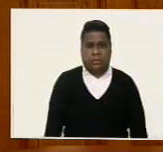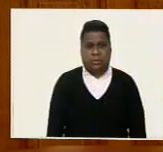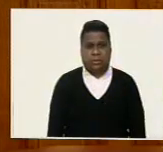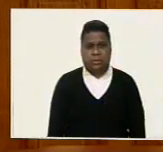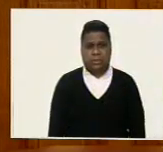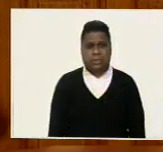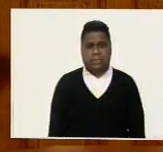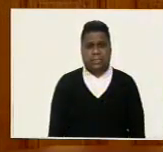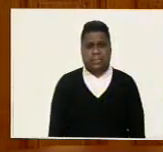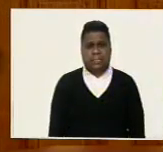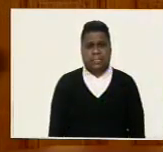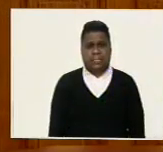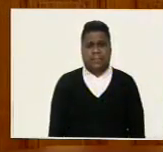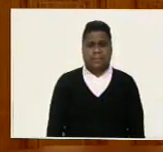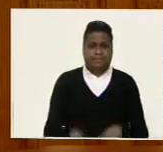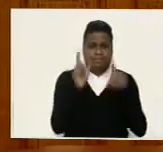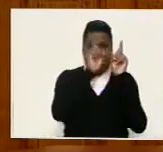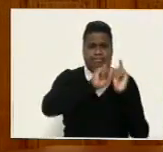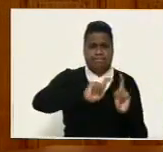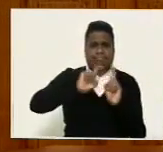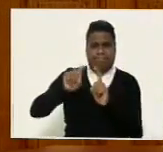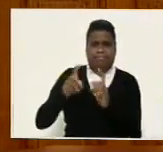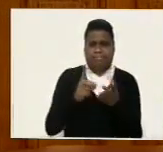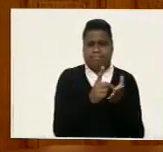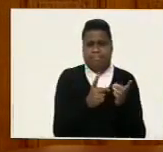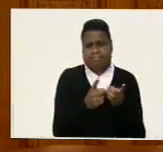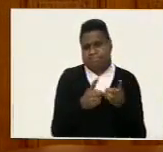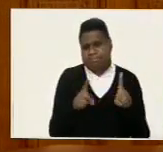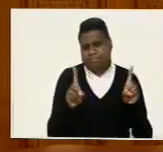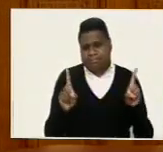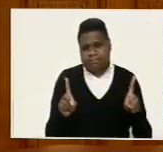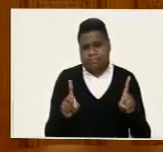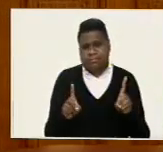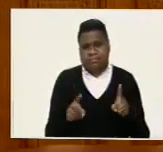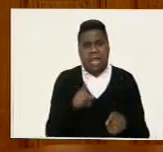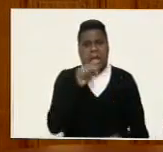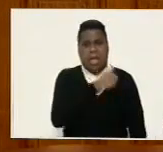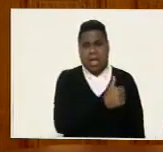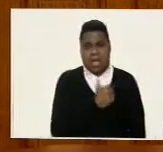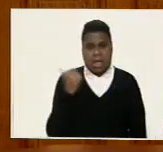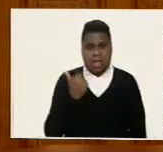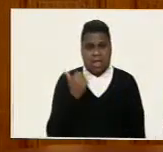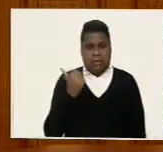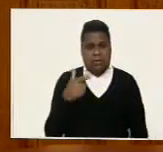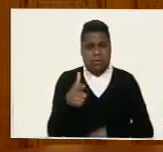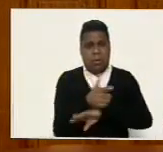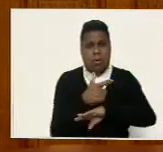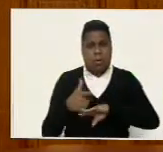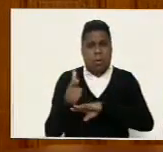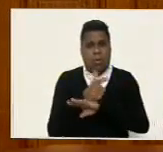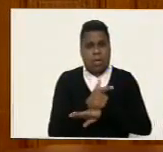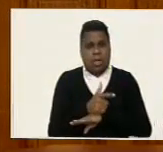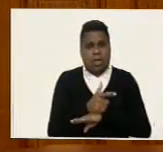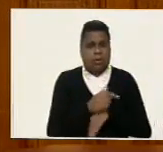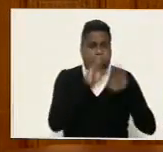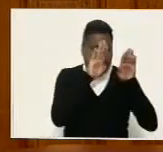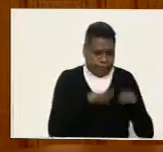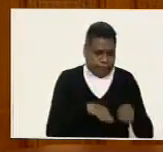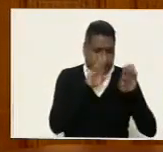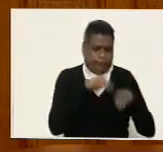que le da una lección de dignidad a esos gobiernos injerencistas y lacayos del